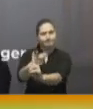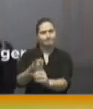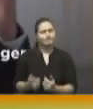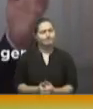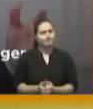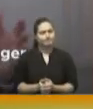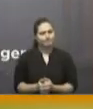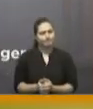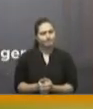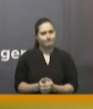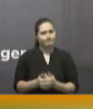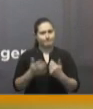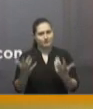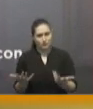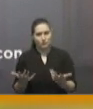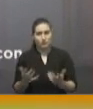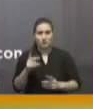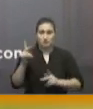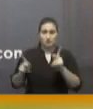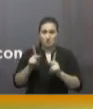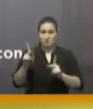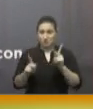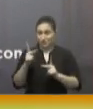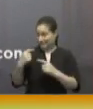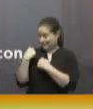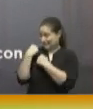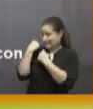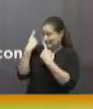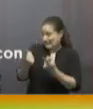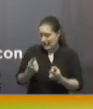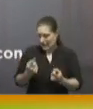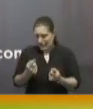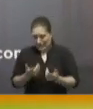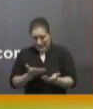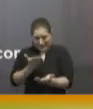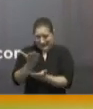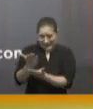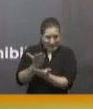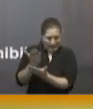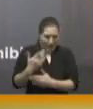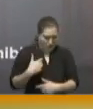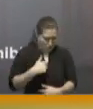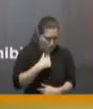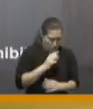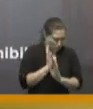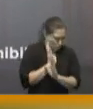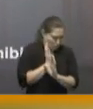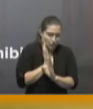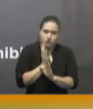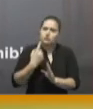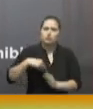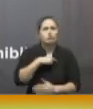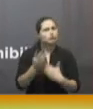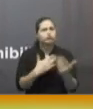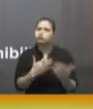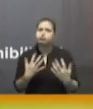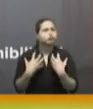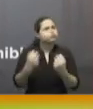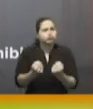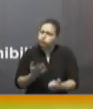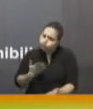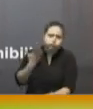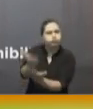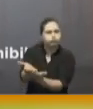es lo que decía fulvio que se necesitan fondos se necesita dinero este país es un